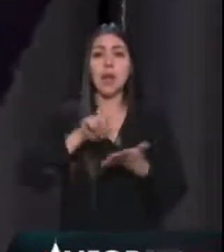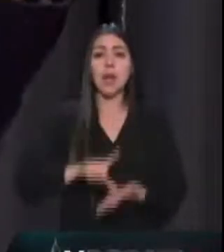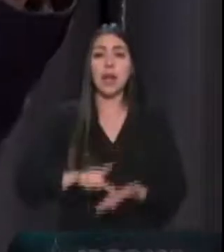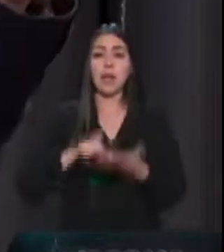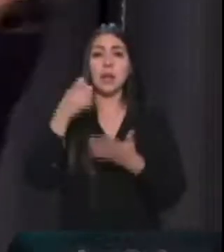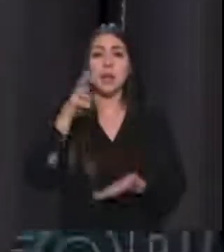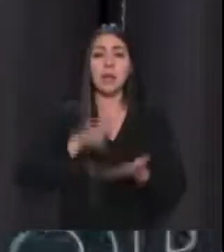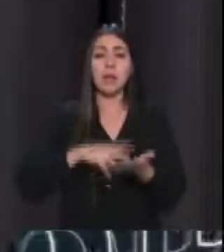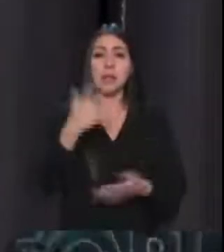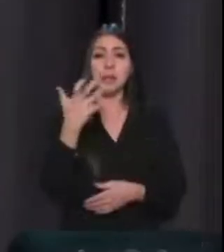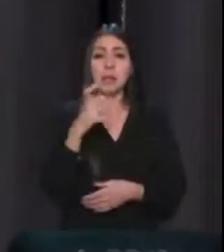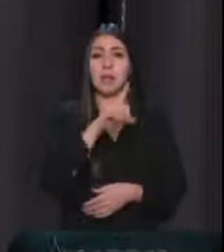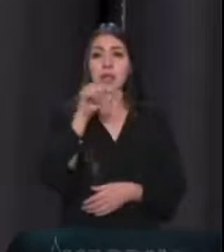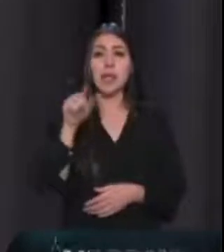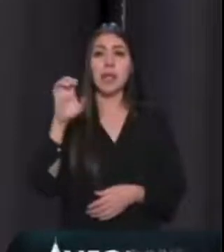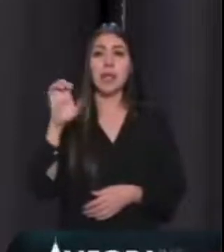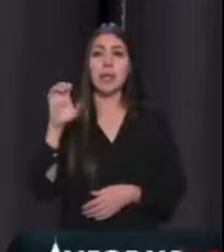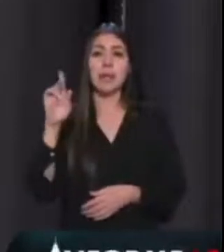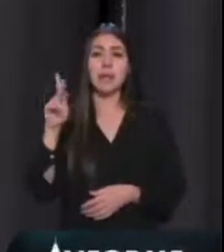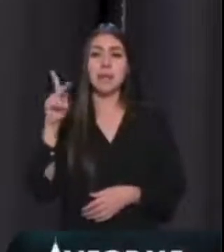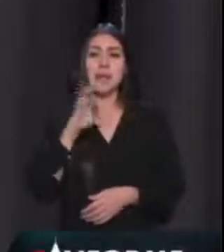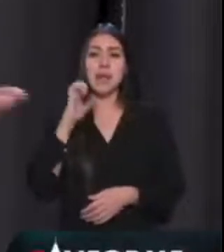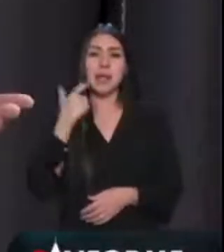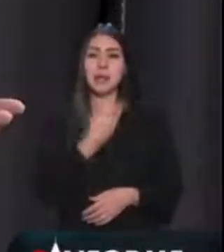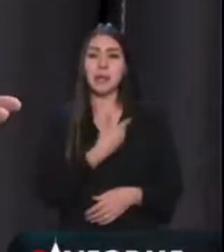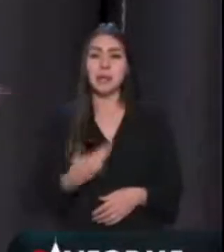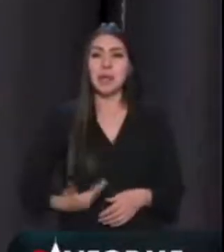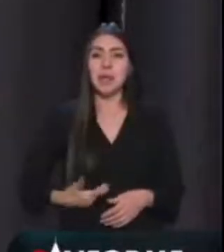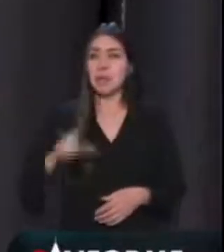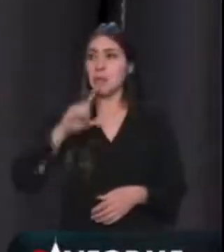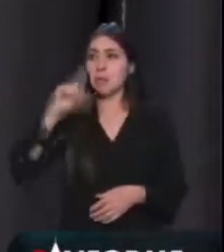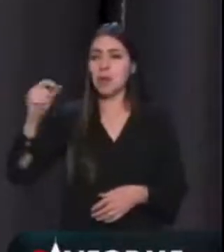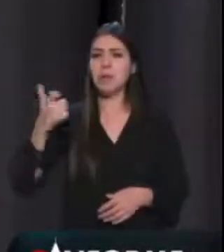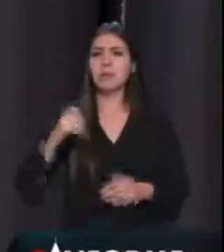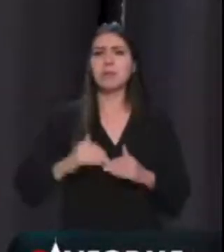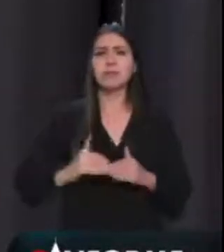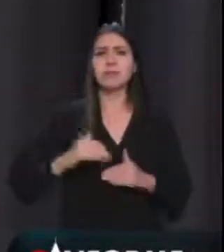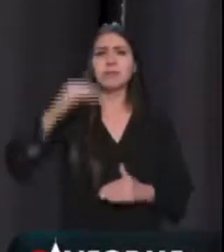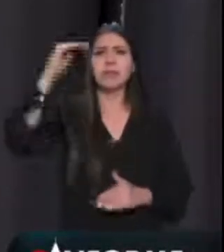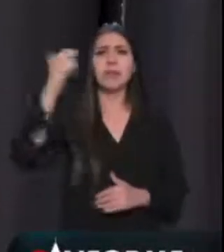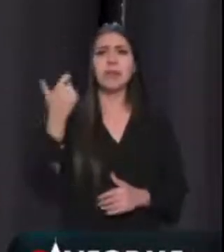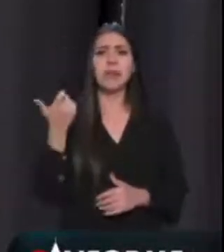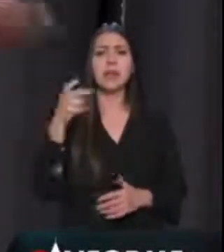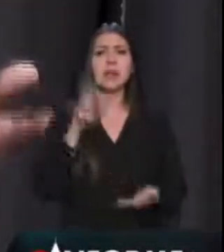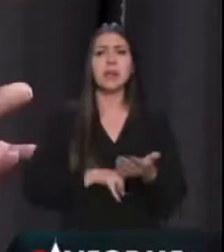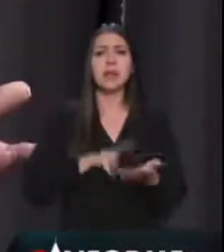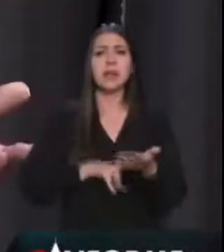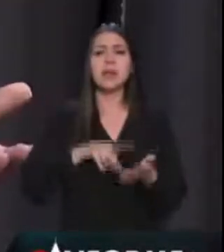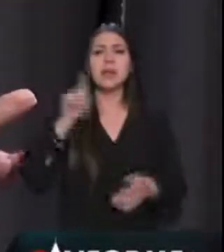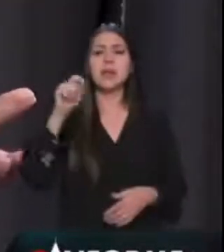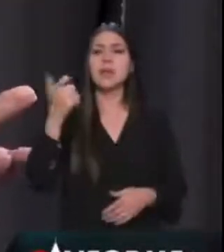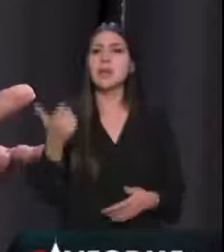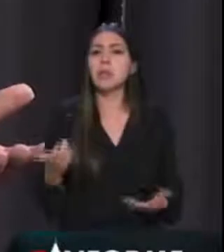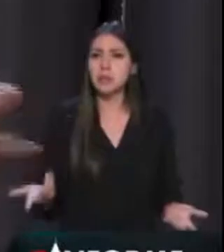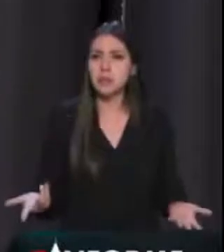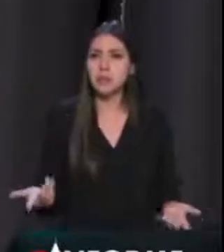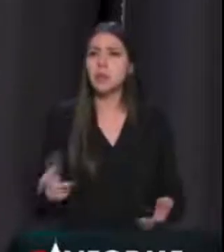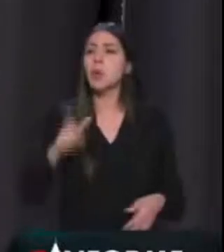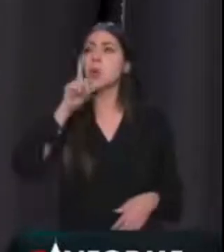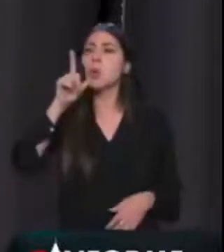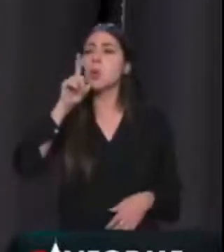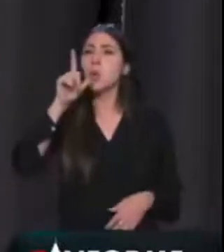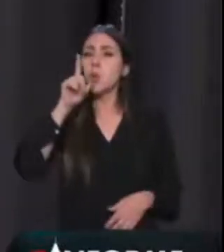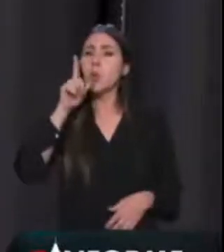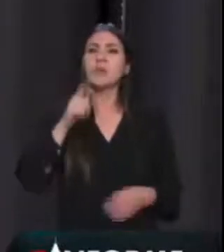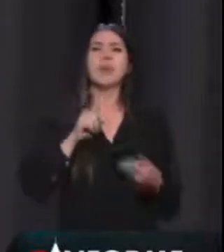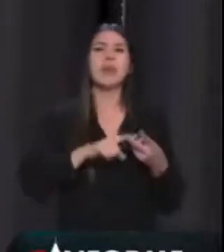cuando se va Enrique Peña Nieto costaba 20 pesos. Que me expliquen cuándo bajaron los precios de la gasolina, cuándo bajaron los precios de la luz. Esa